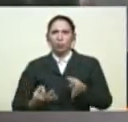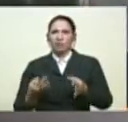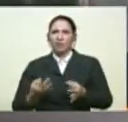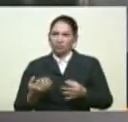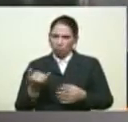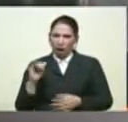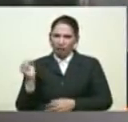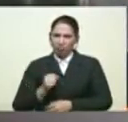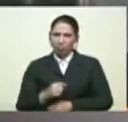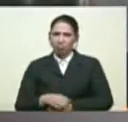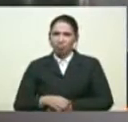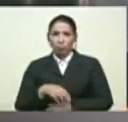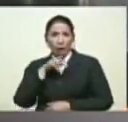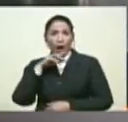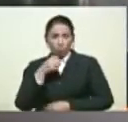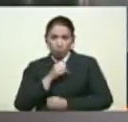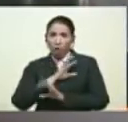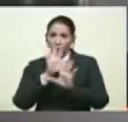Yo le hablo claro al pueblo.